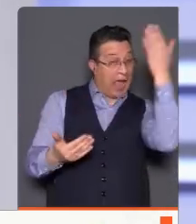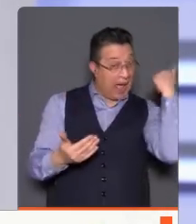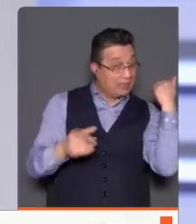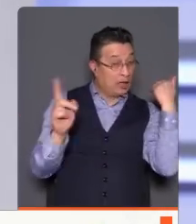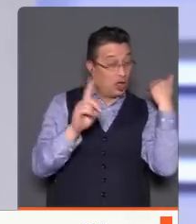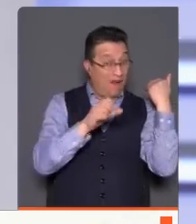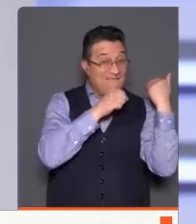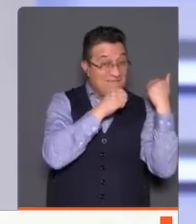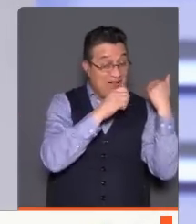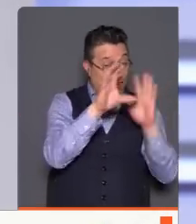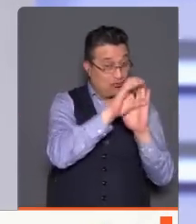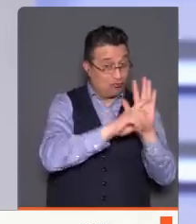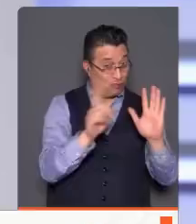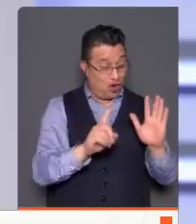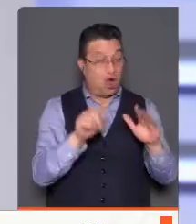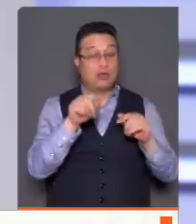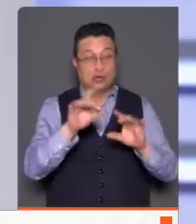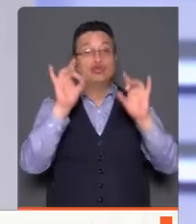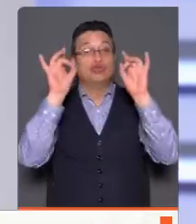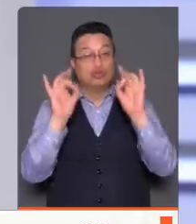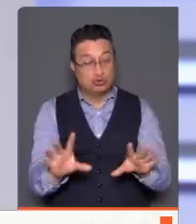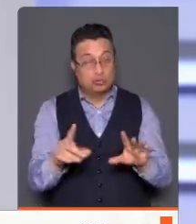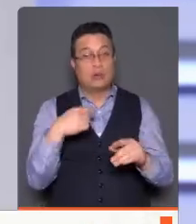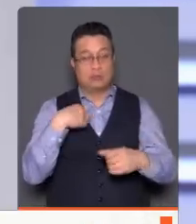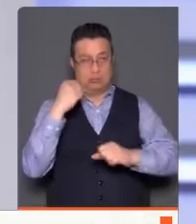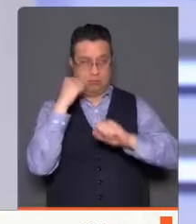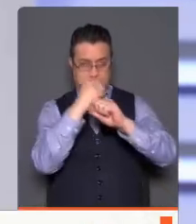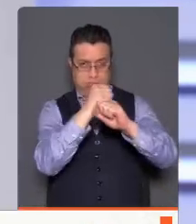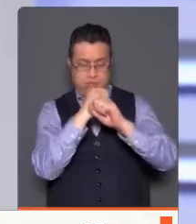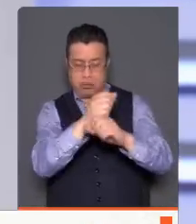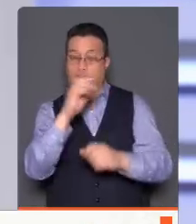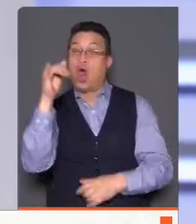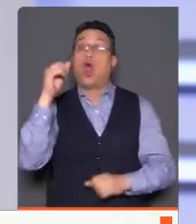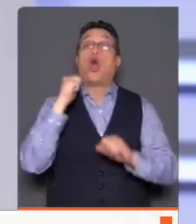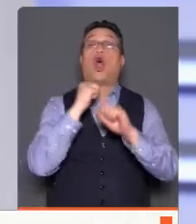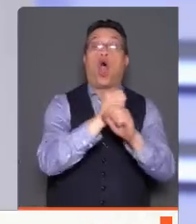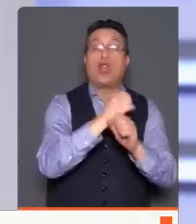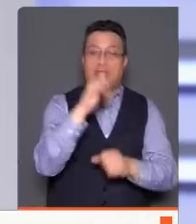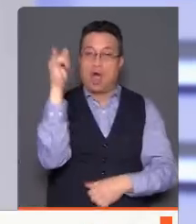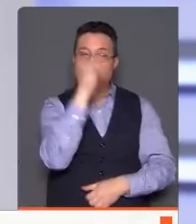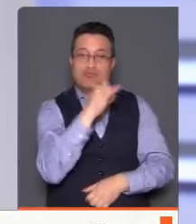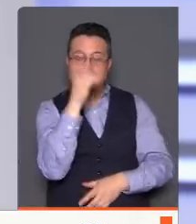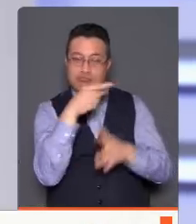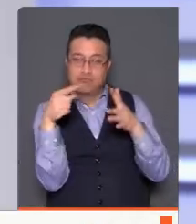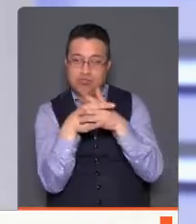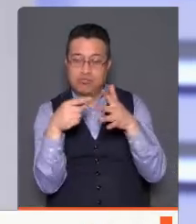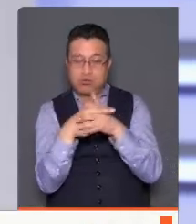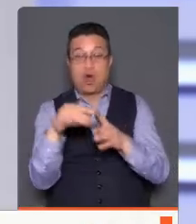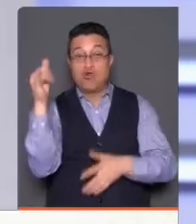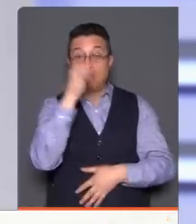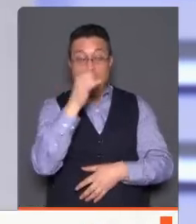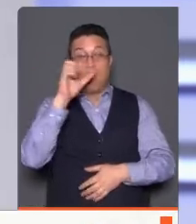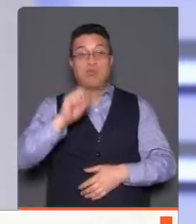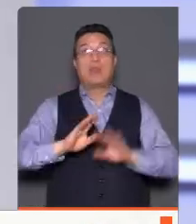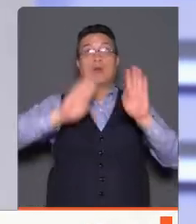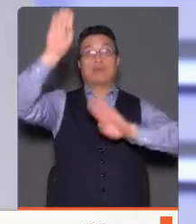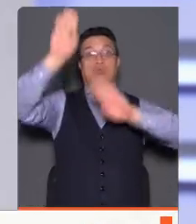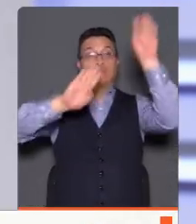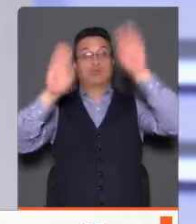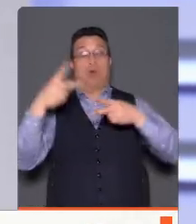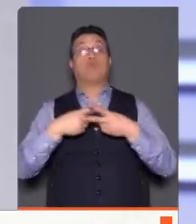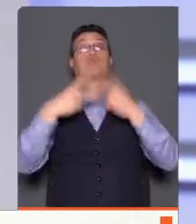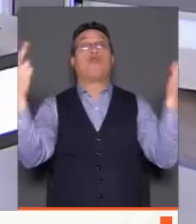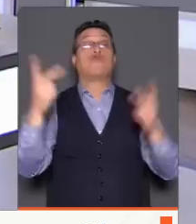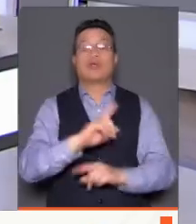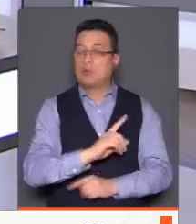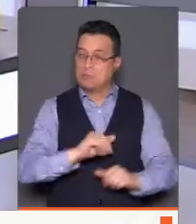privilegios, consagra una lucha frontal contra la corrupción. Impide que los corruptos puedan elegirse en cargos públicos. Me parece muy si